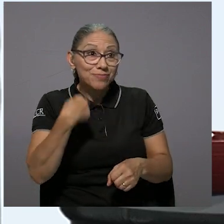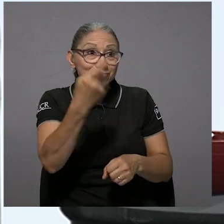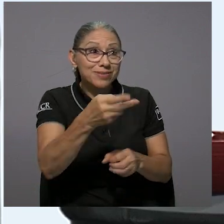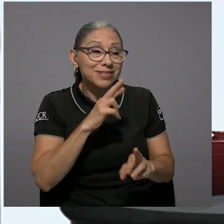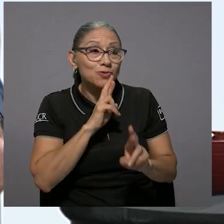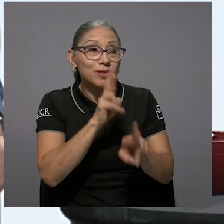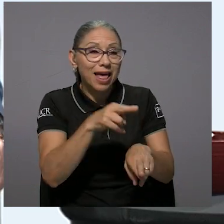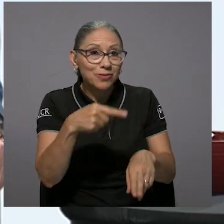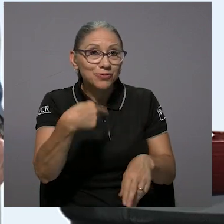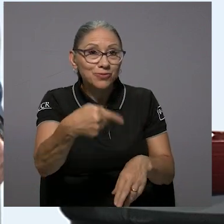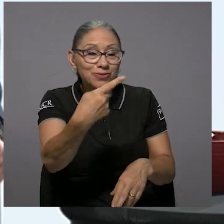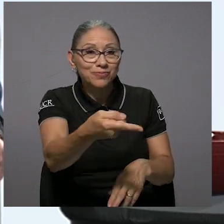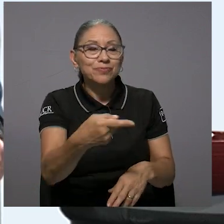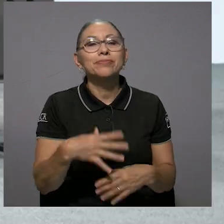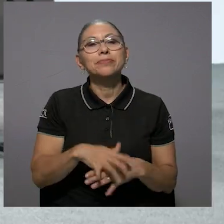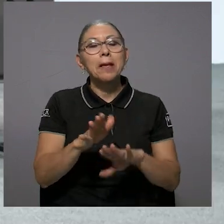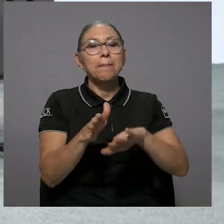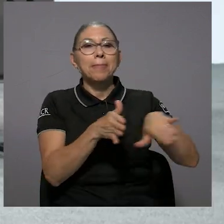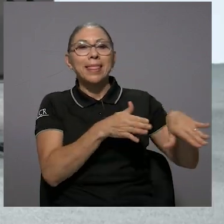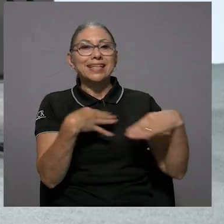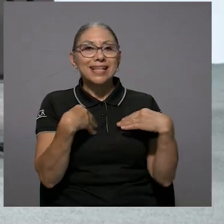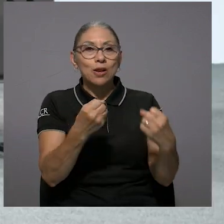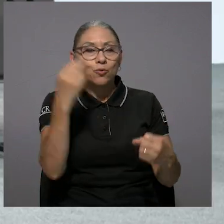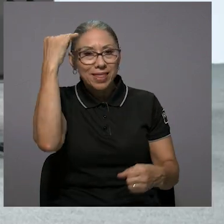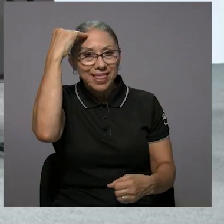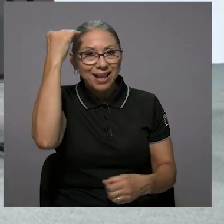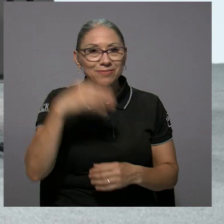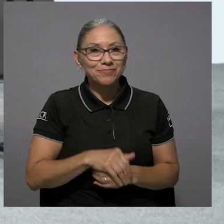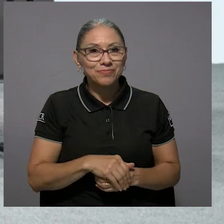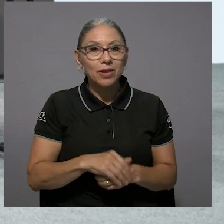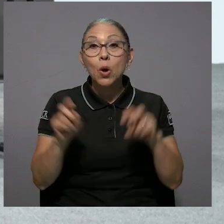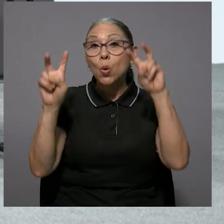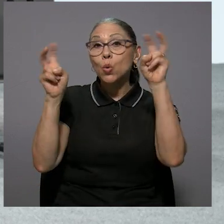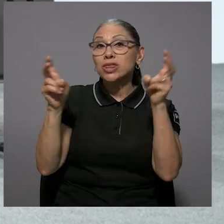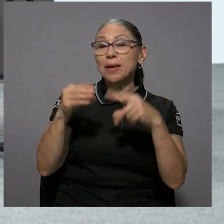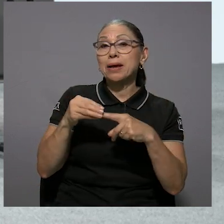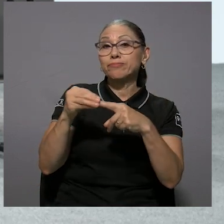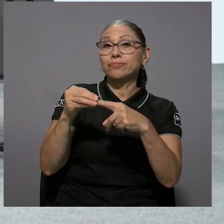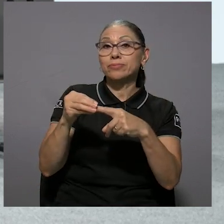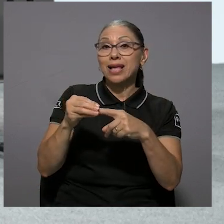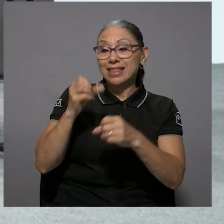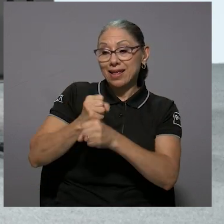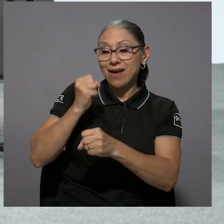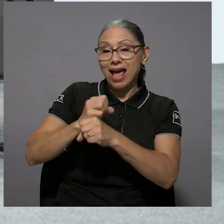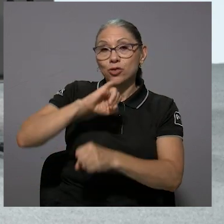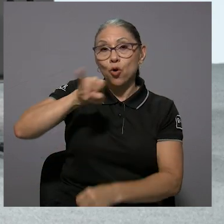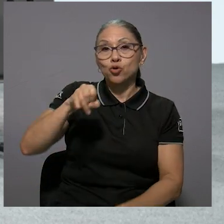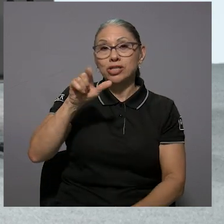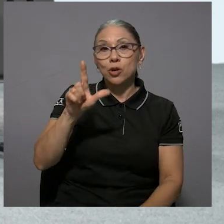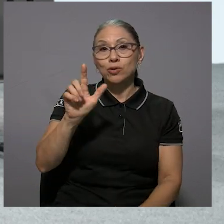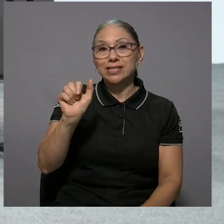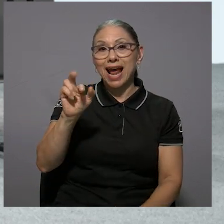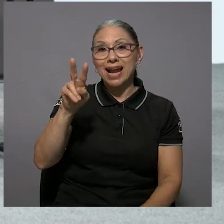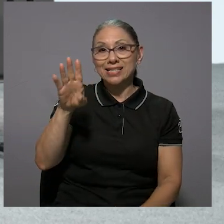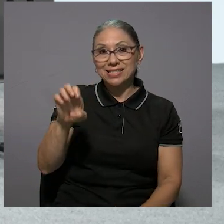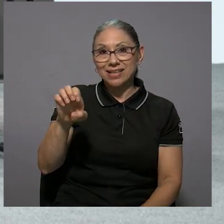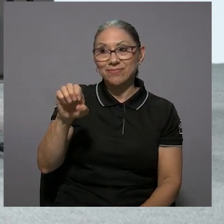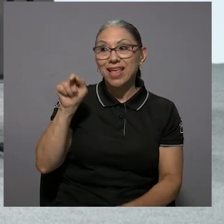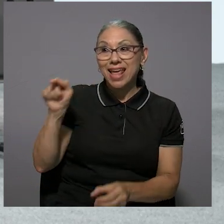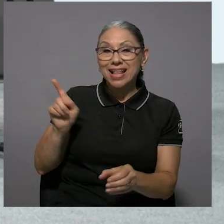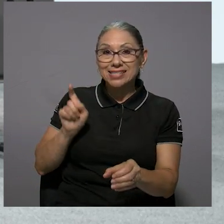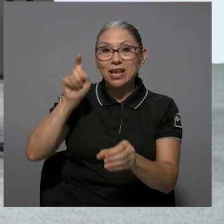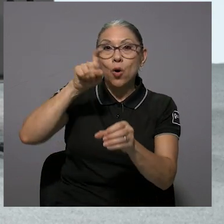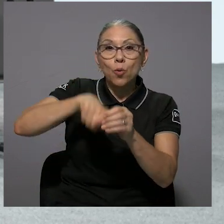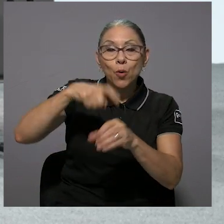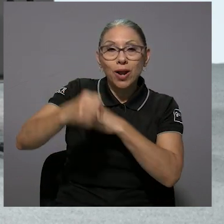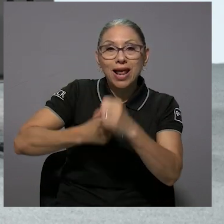resultados. Salud mental. Un tema clave. Lo está trabajando José Luis Arce, que se